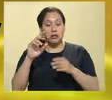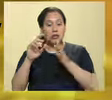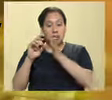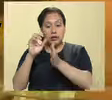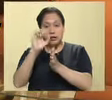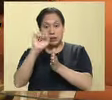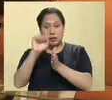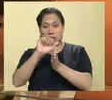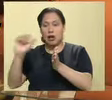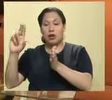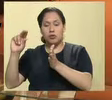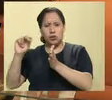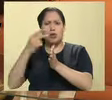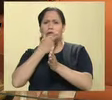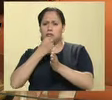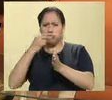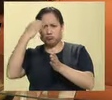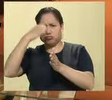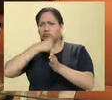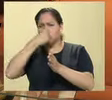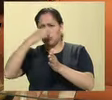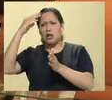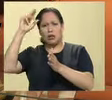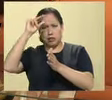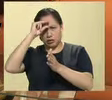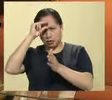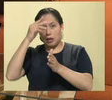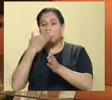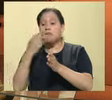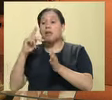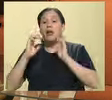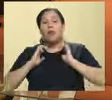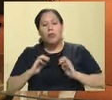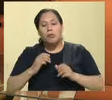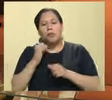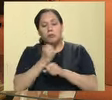hombre. Okay. Porque el tiempo pasa sobre el cuerpo y lo atormenta y lo